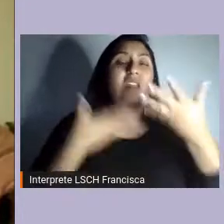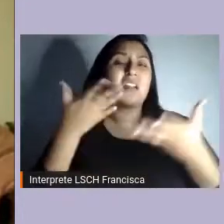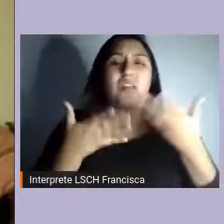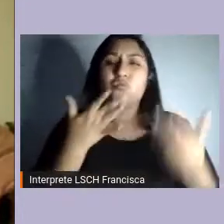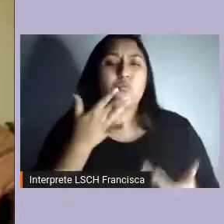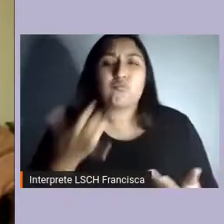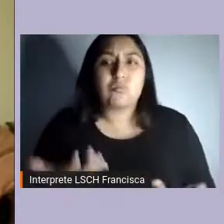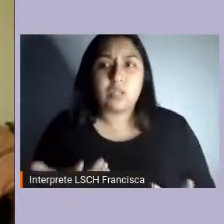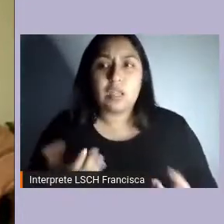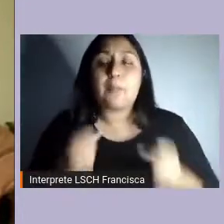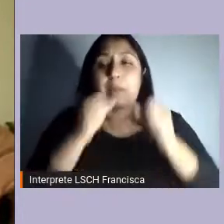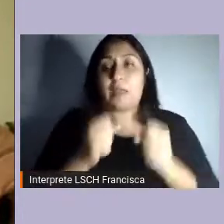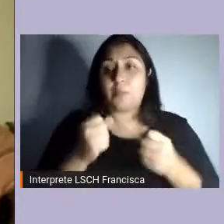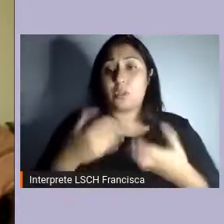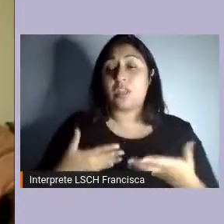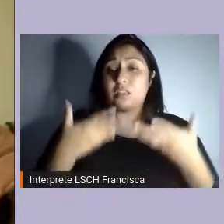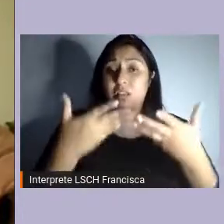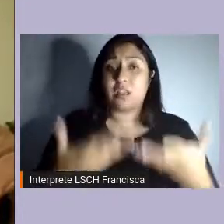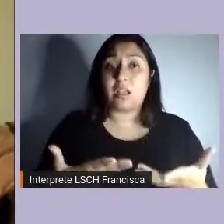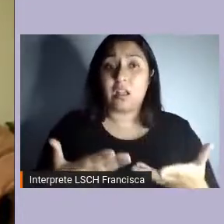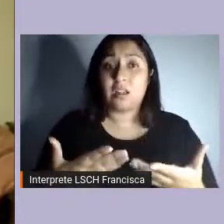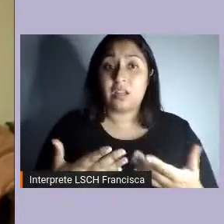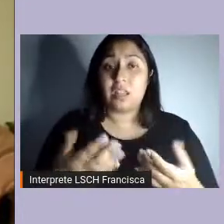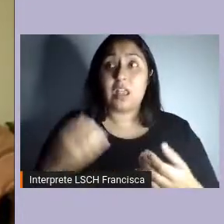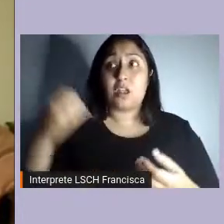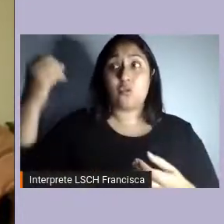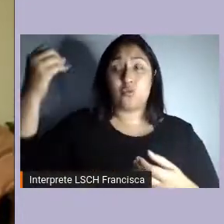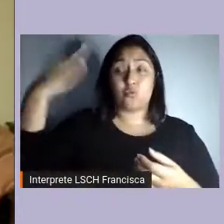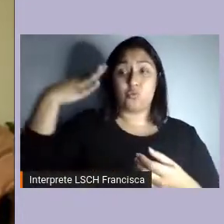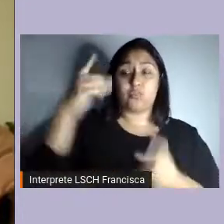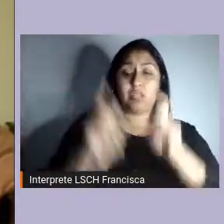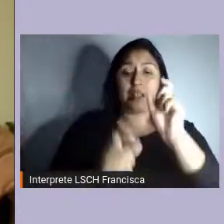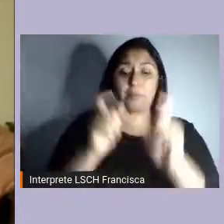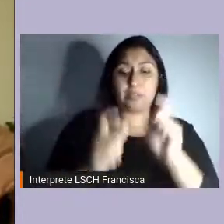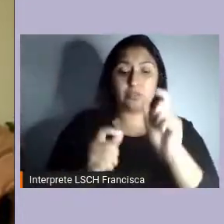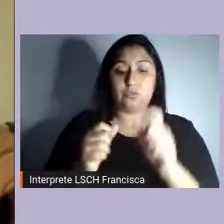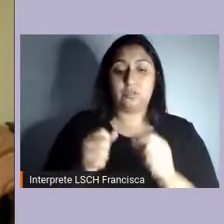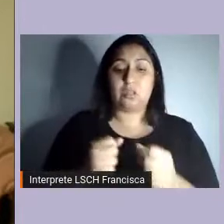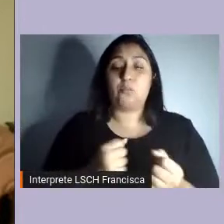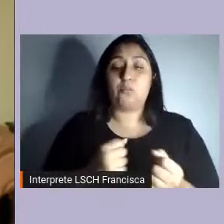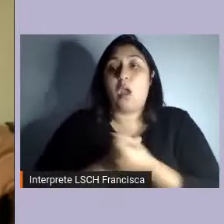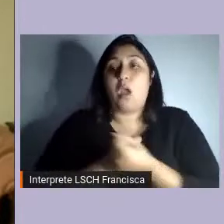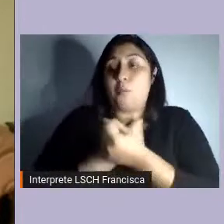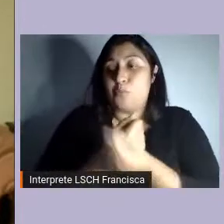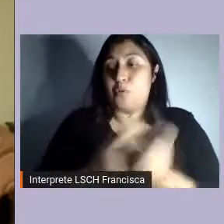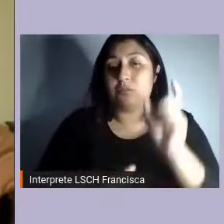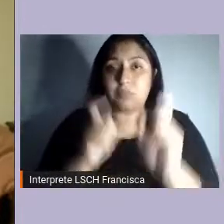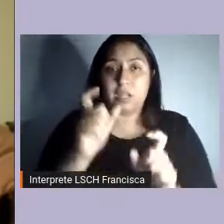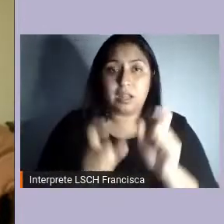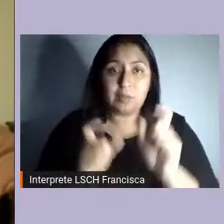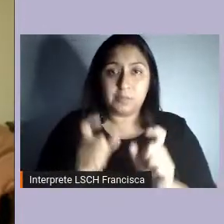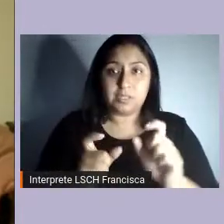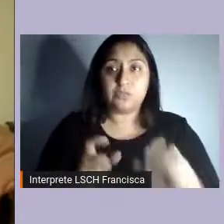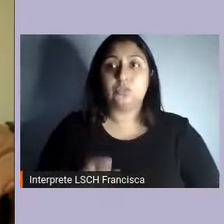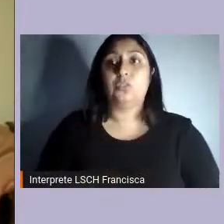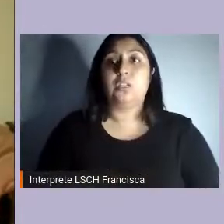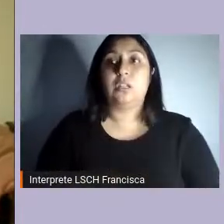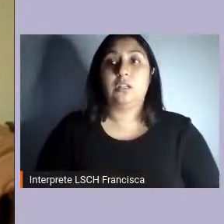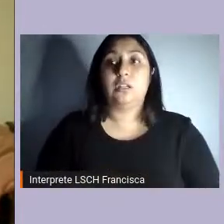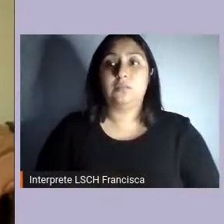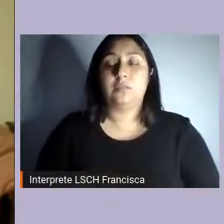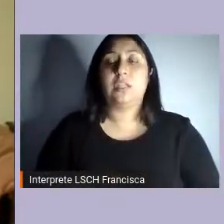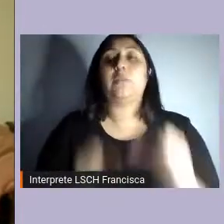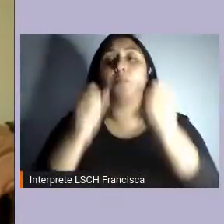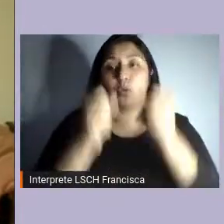Para entregarle luces a la gente, para entregarle compasión a la gente, para poder vivir